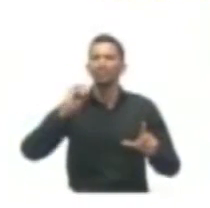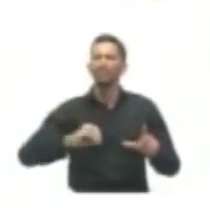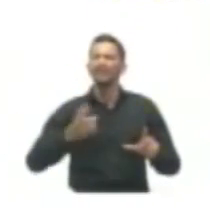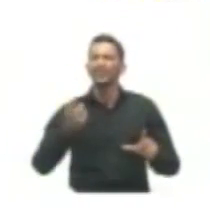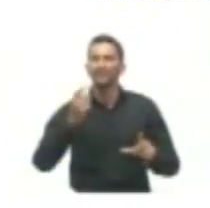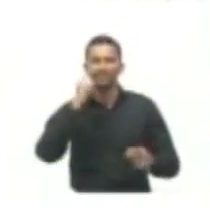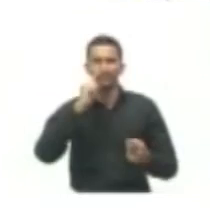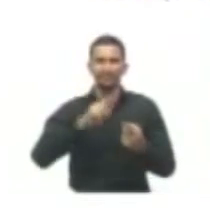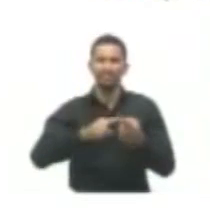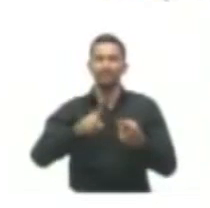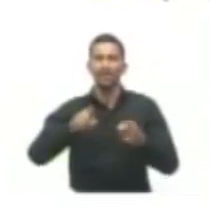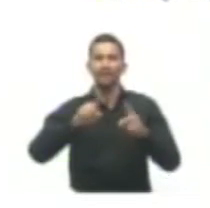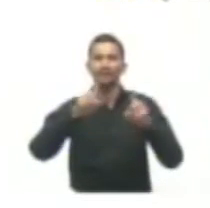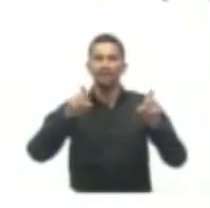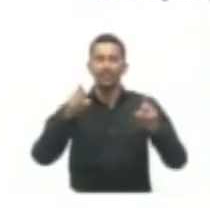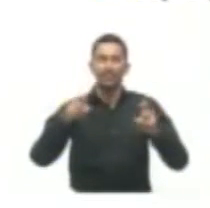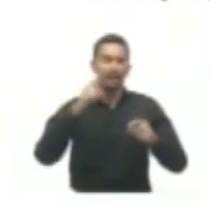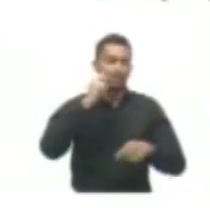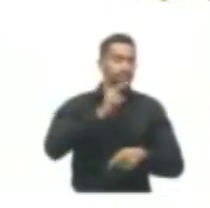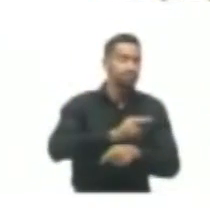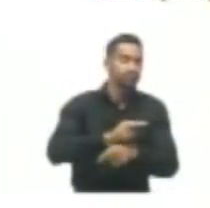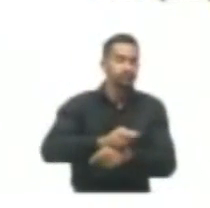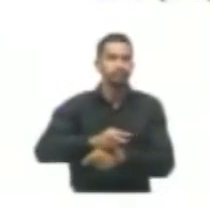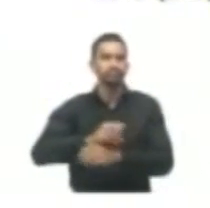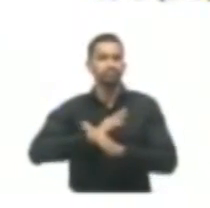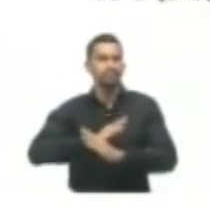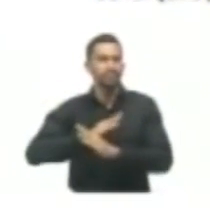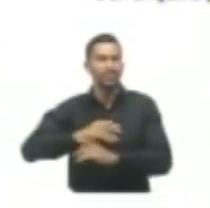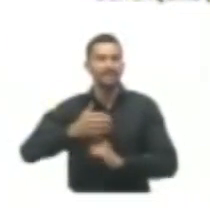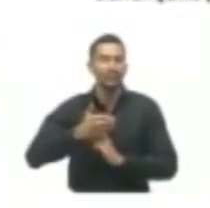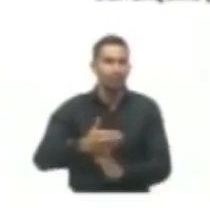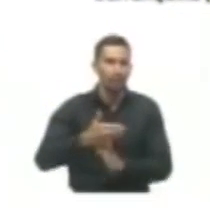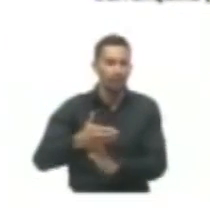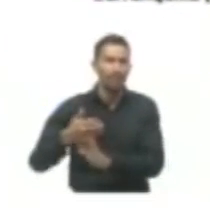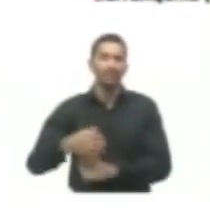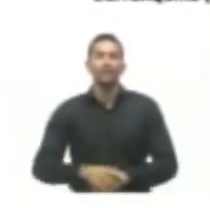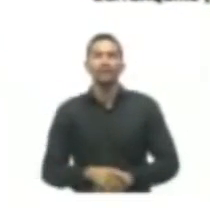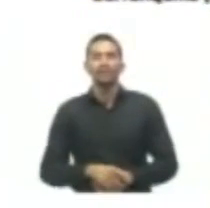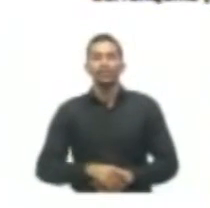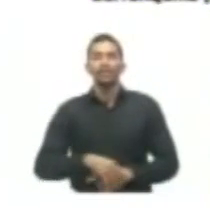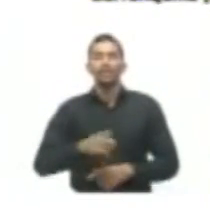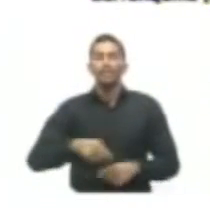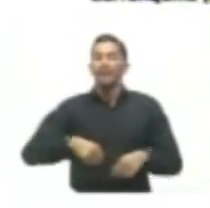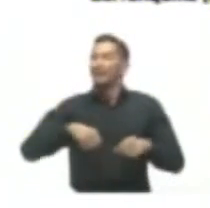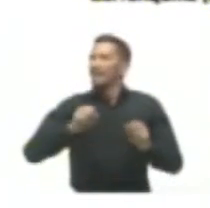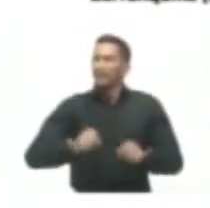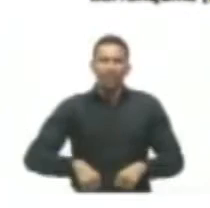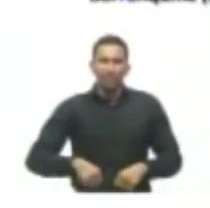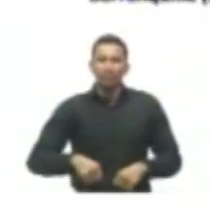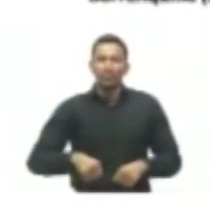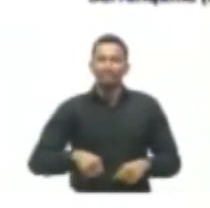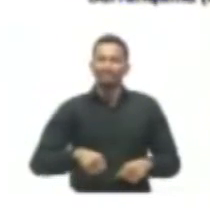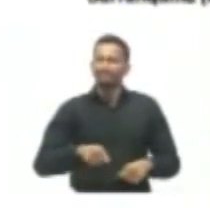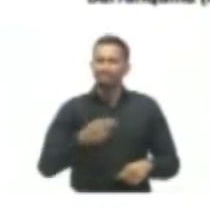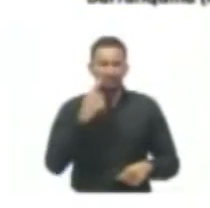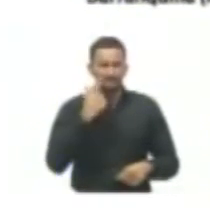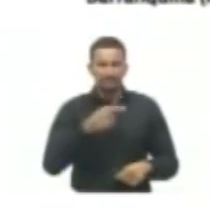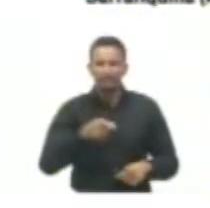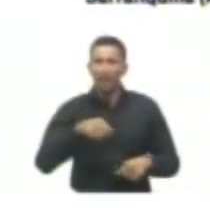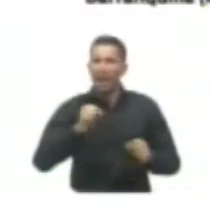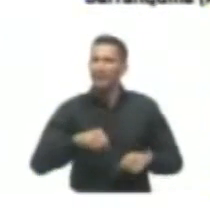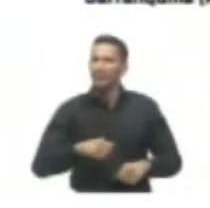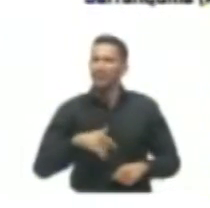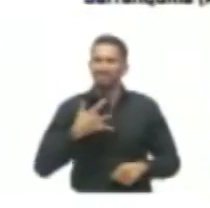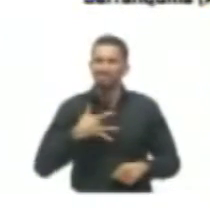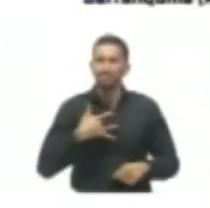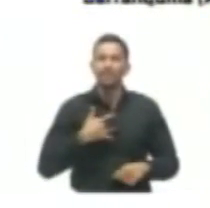en seguridad. Y la desaprobación subió al 59%, entonces es bastante